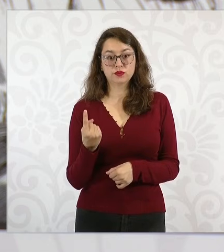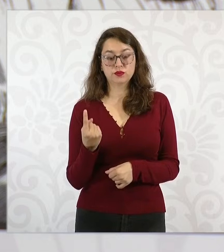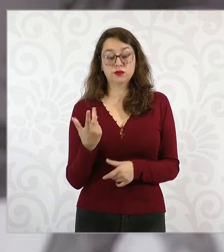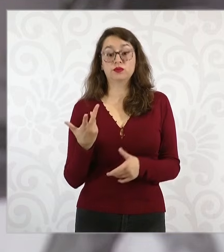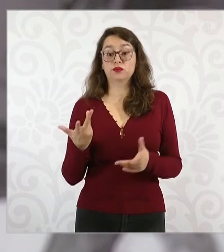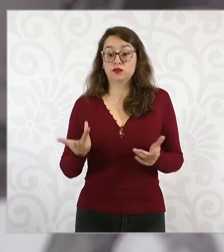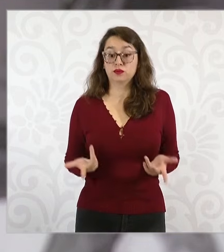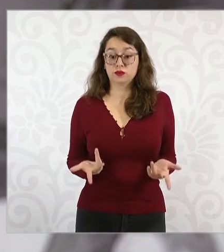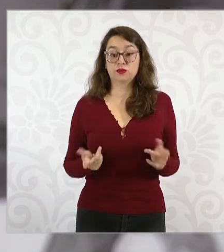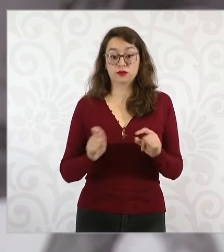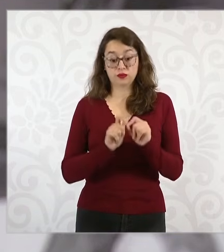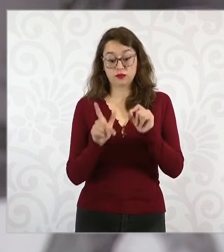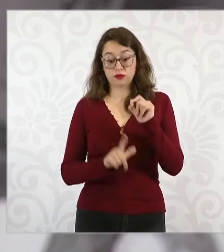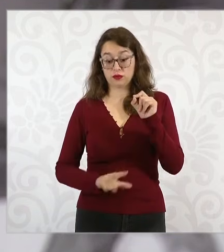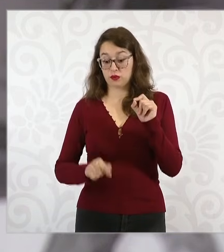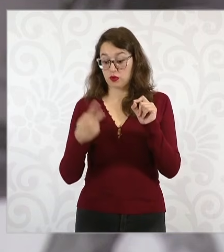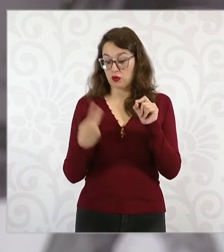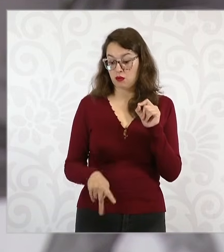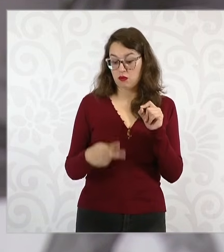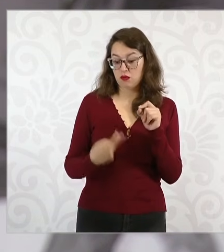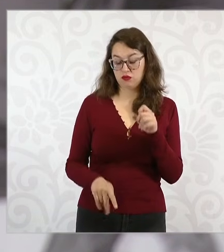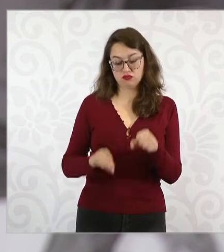hay que defender siempre la soberanía